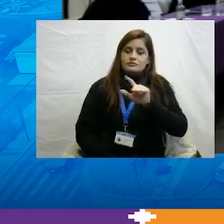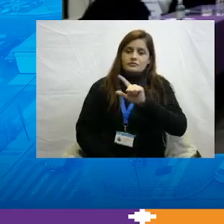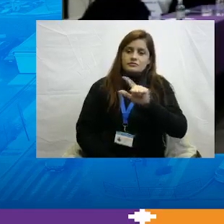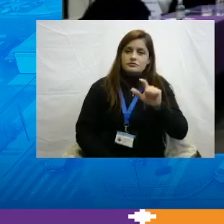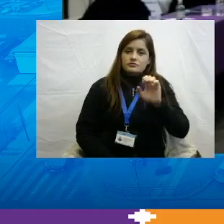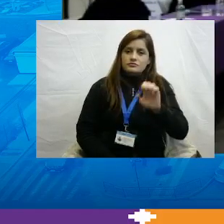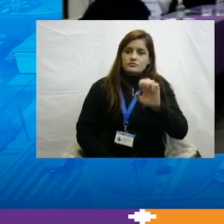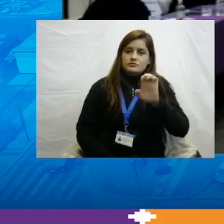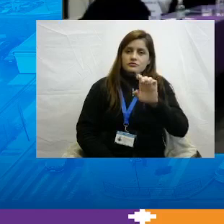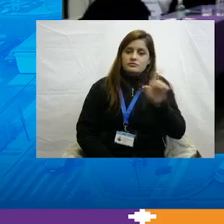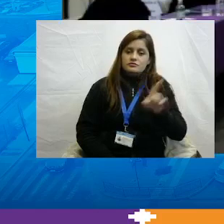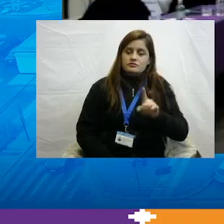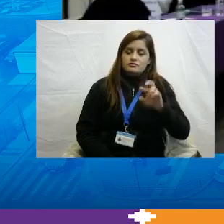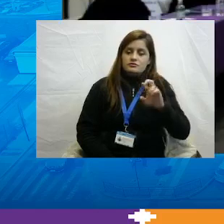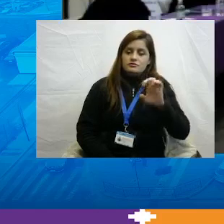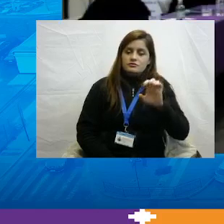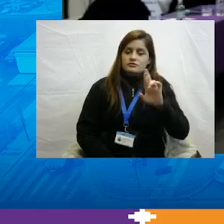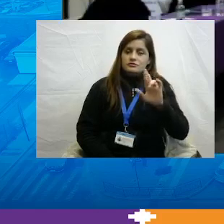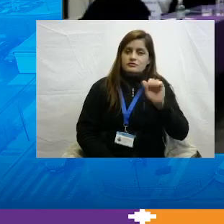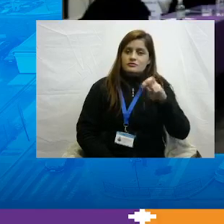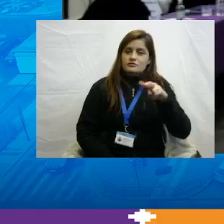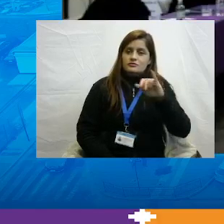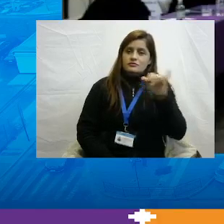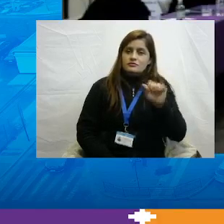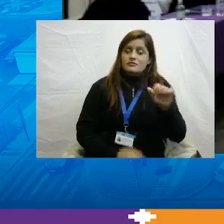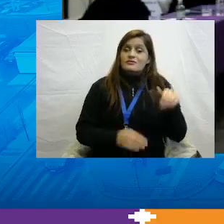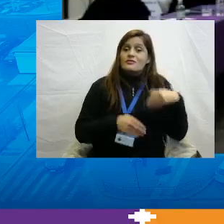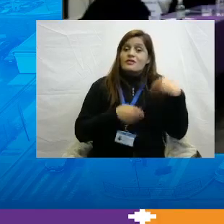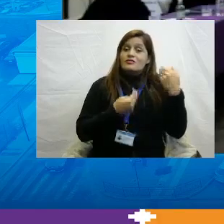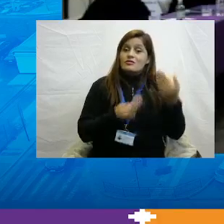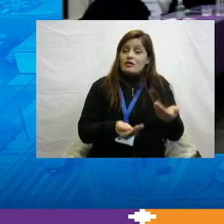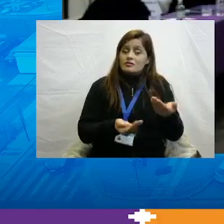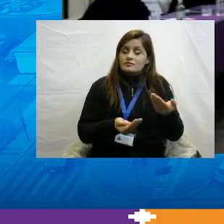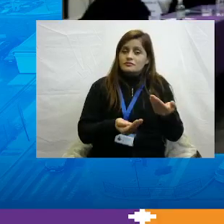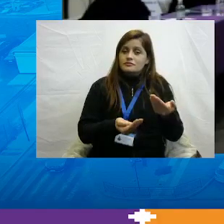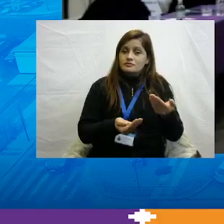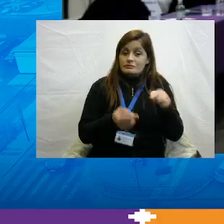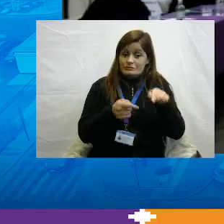estaba solicitando por escrito se le entregase